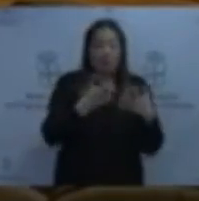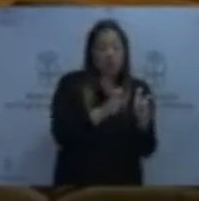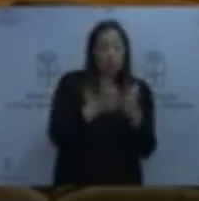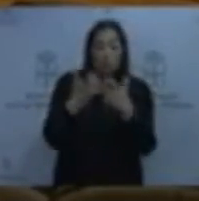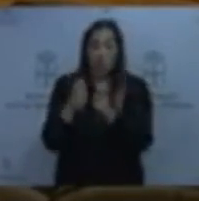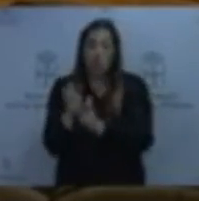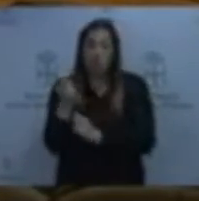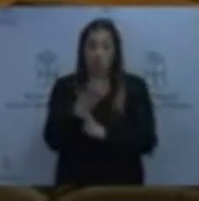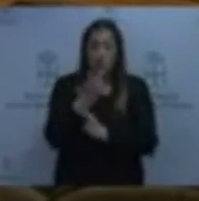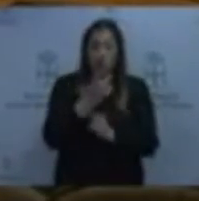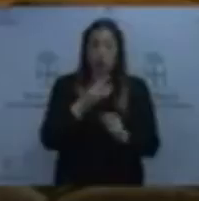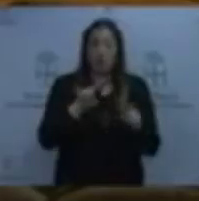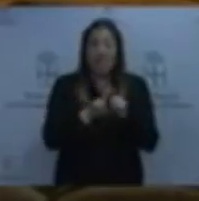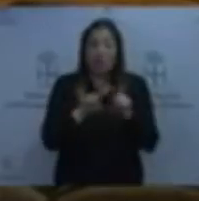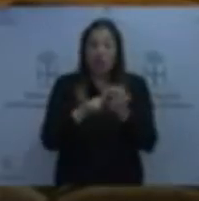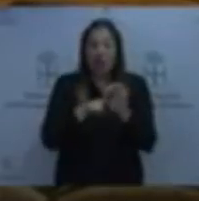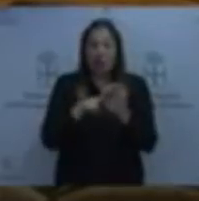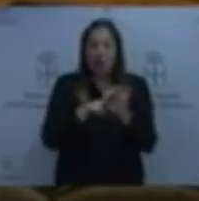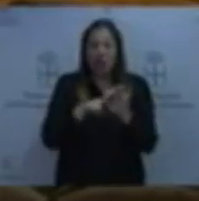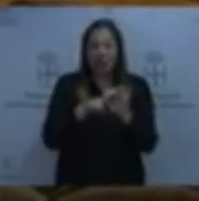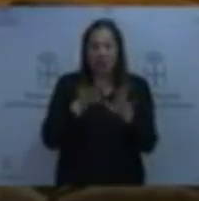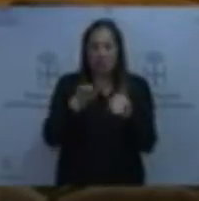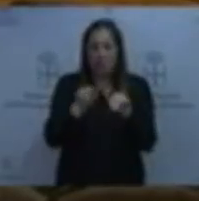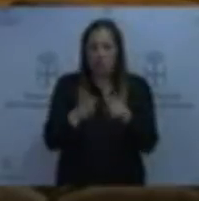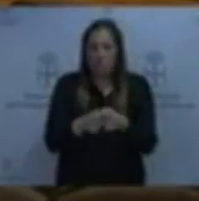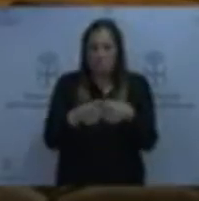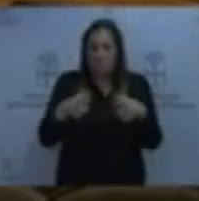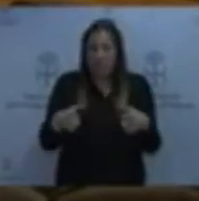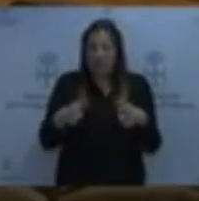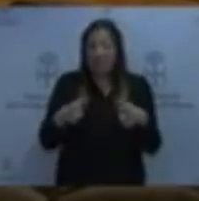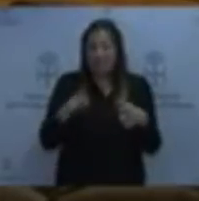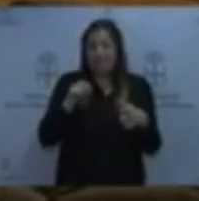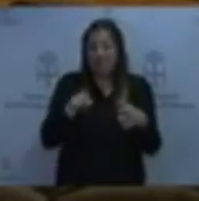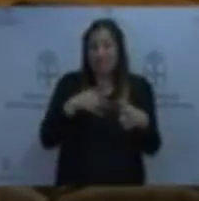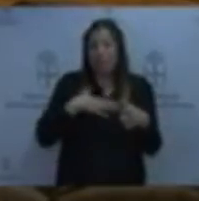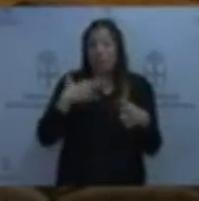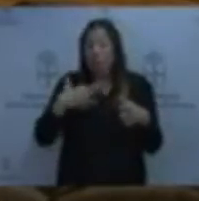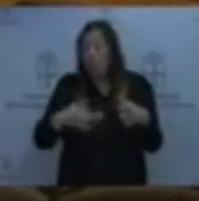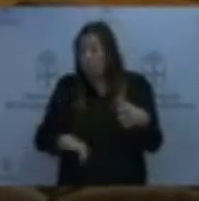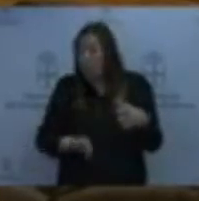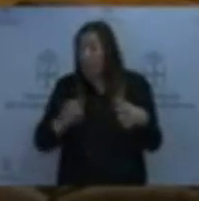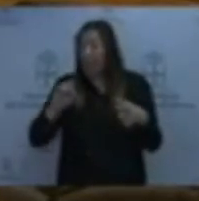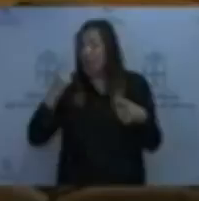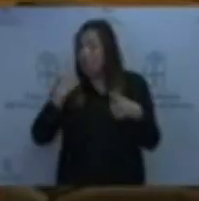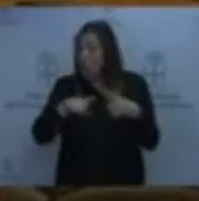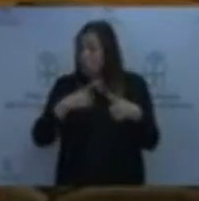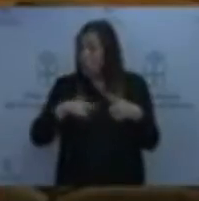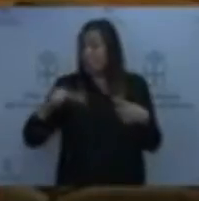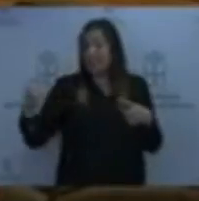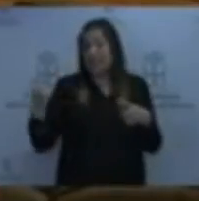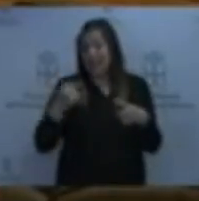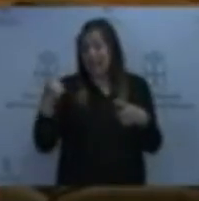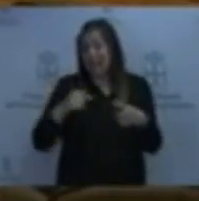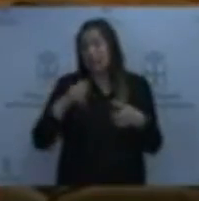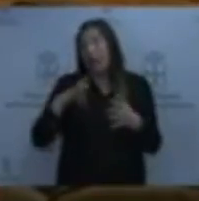y disponer más plazas vacantes que permitan amortiguar los efectos o que permitan